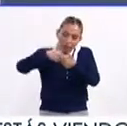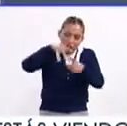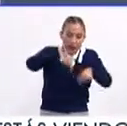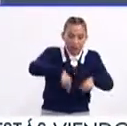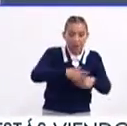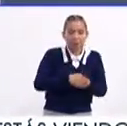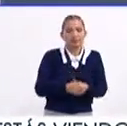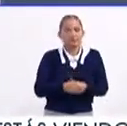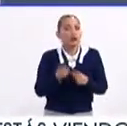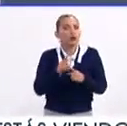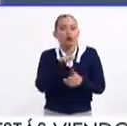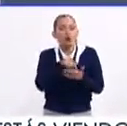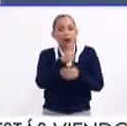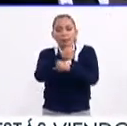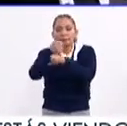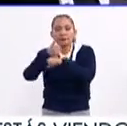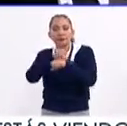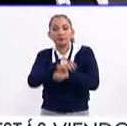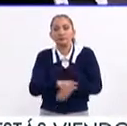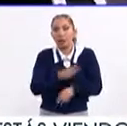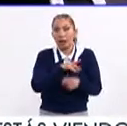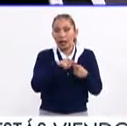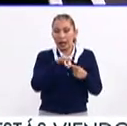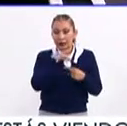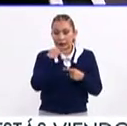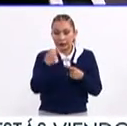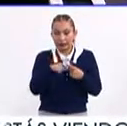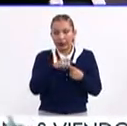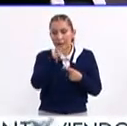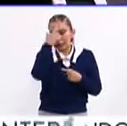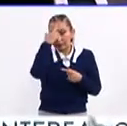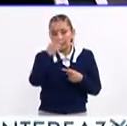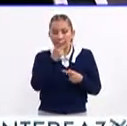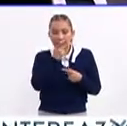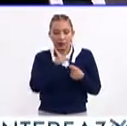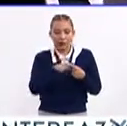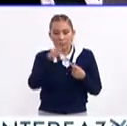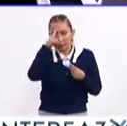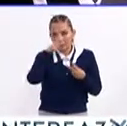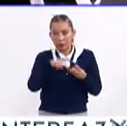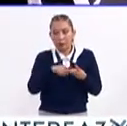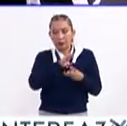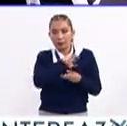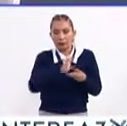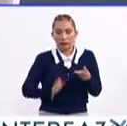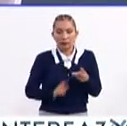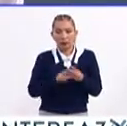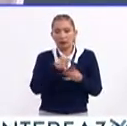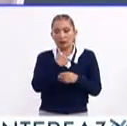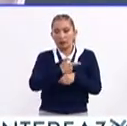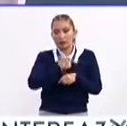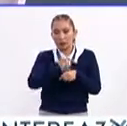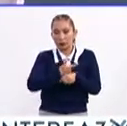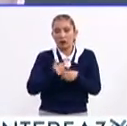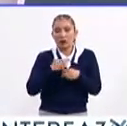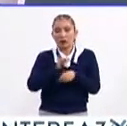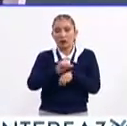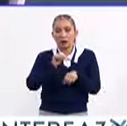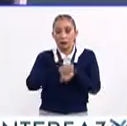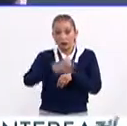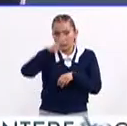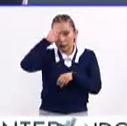muevan. ¿Dónde en hay Latinoamérica? Sedes? Hay en Chile, República Dominicana, México, El Salvador, Guatemala, Argentina,